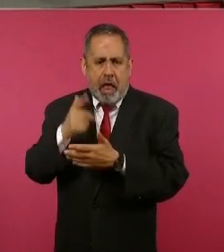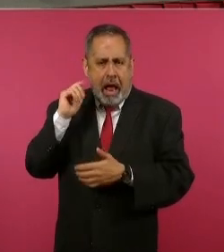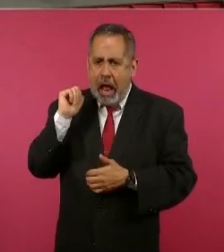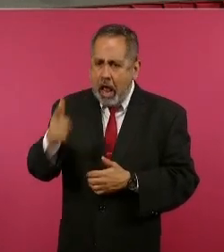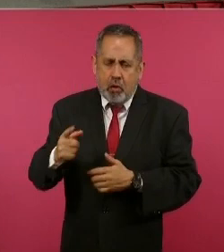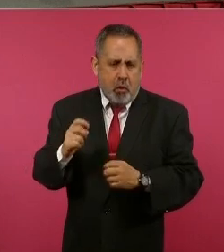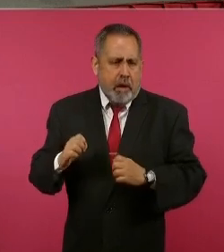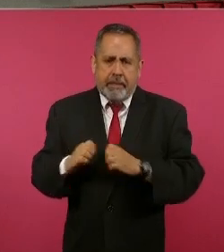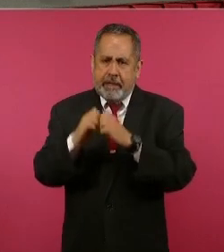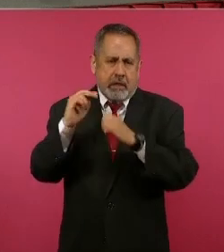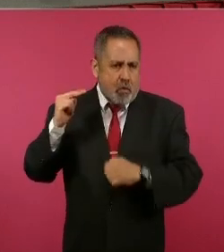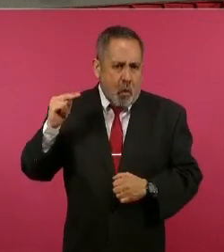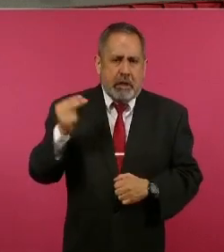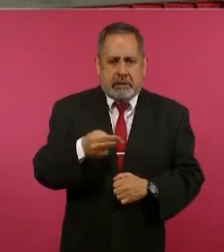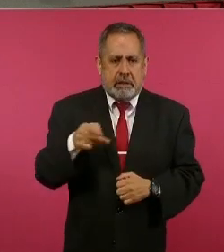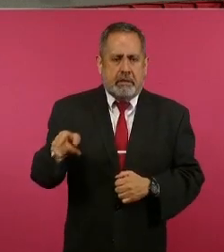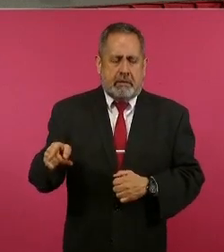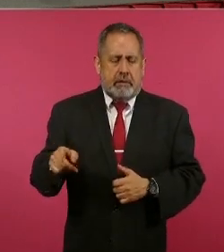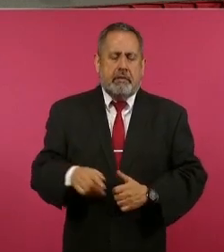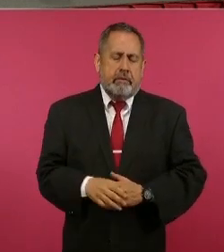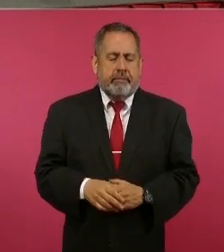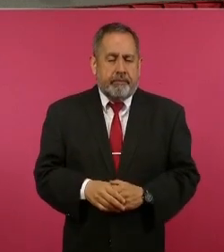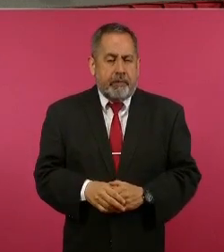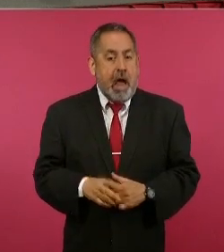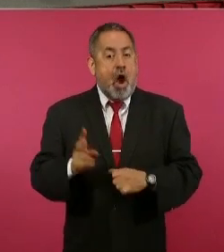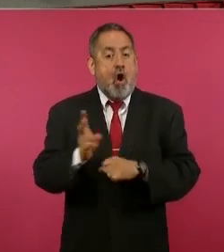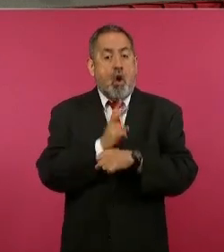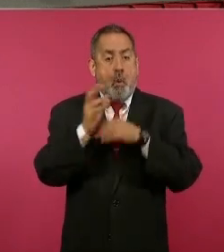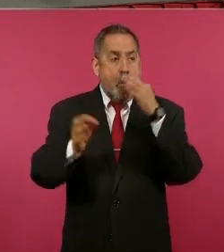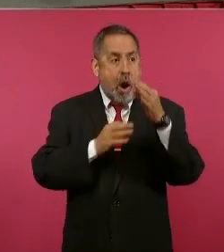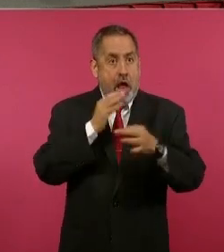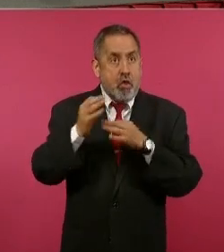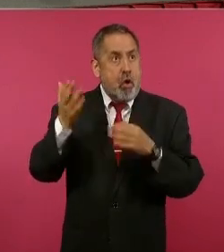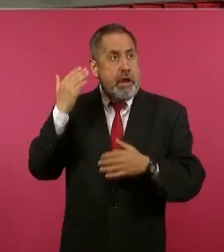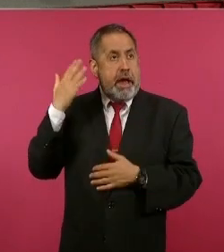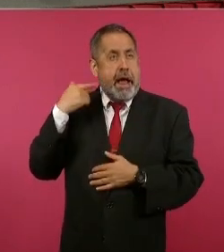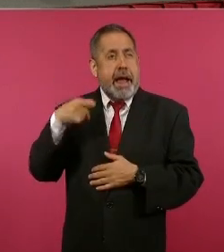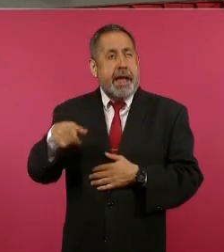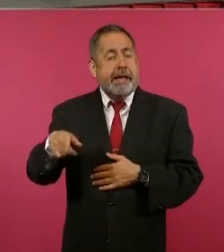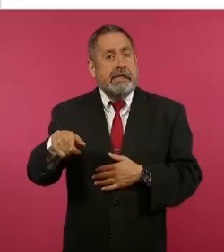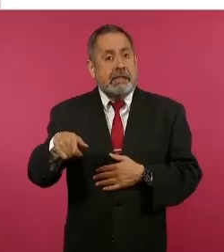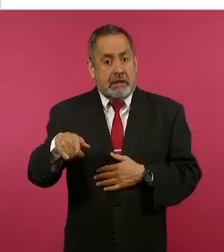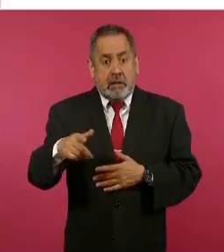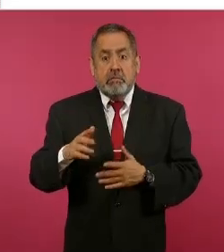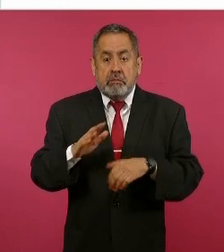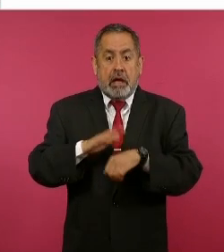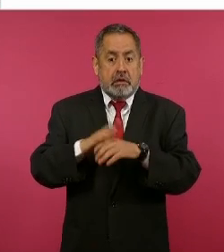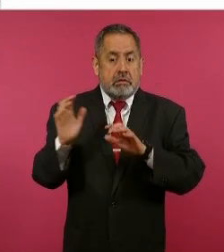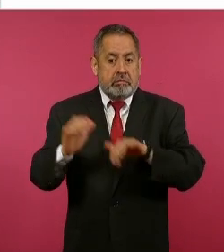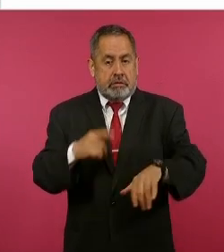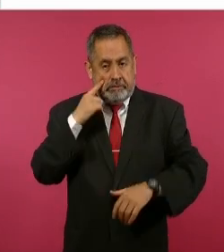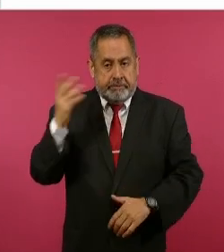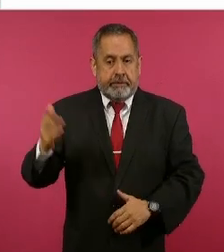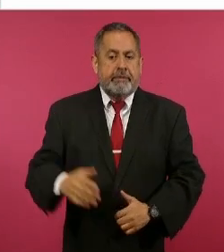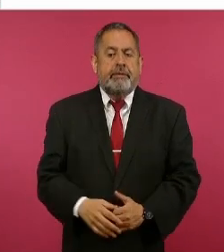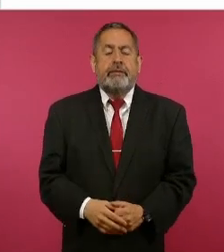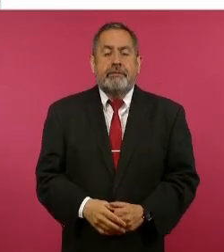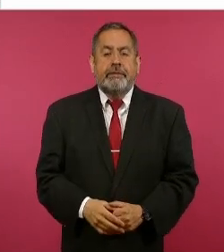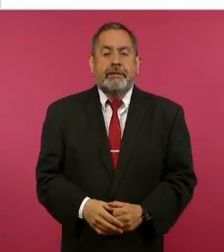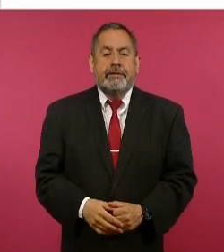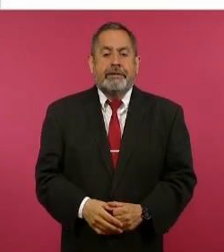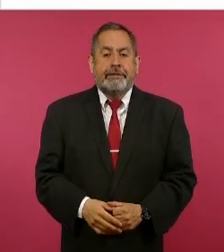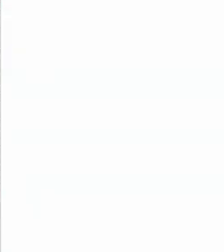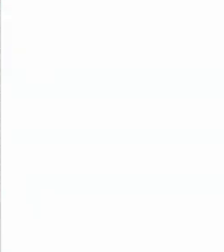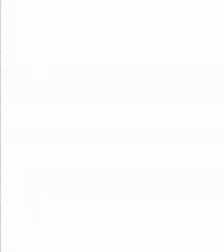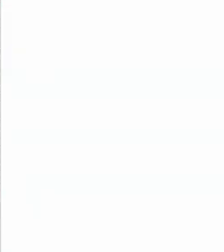urgencia. De la convocatoria logramos una amplia participación, cerca de 18,000 médicas y